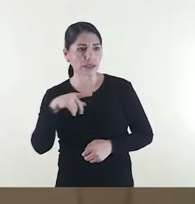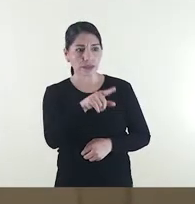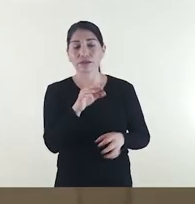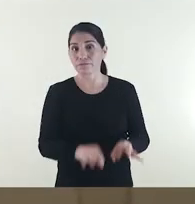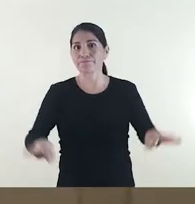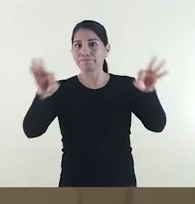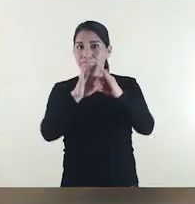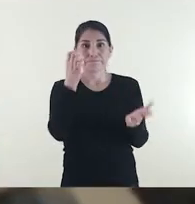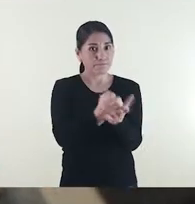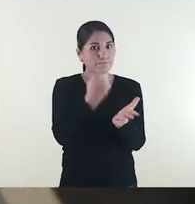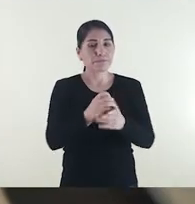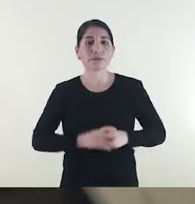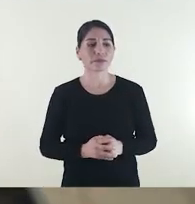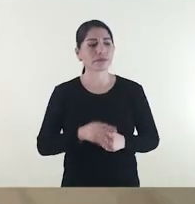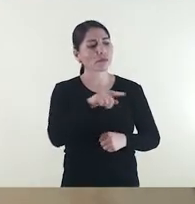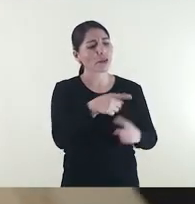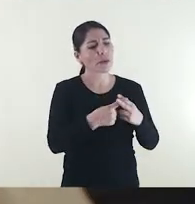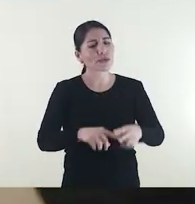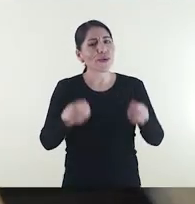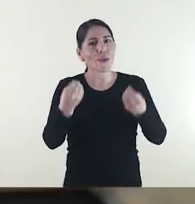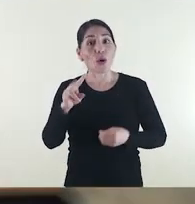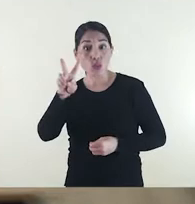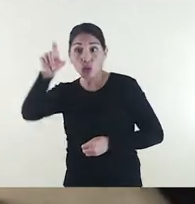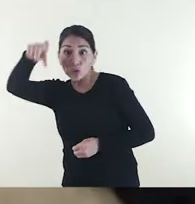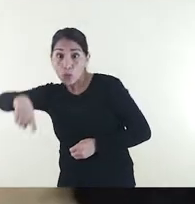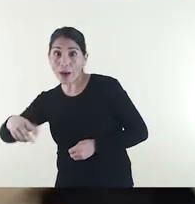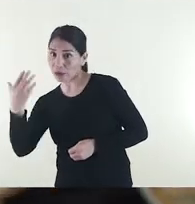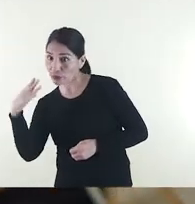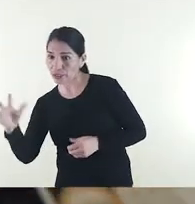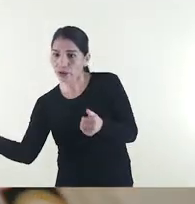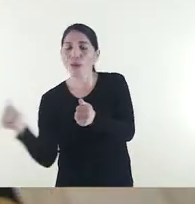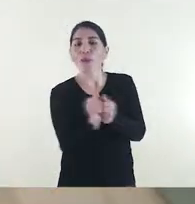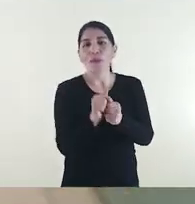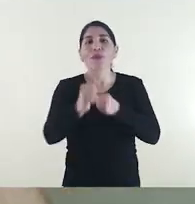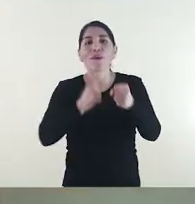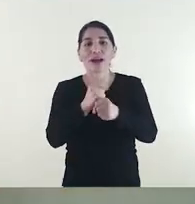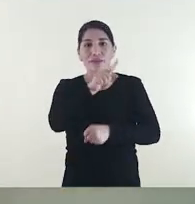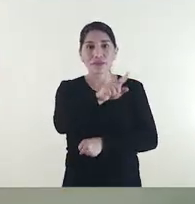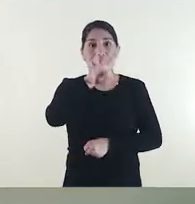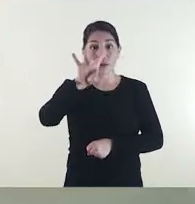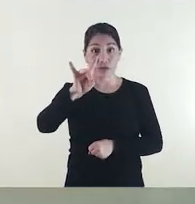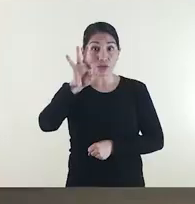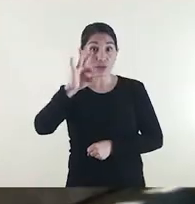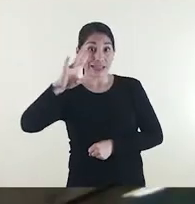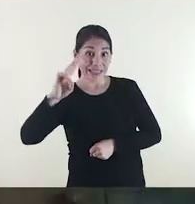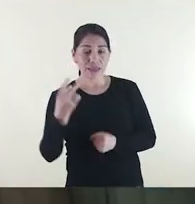uno de los más sólidos e importantes económicamente hablando. Nace de una fusión de dos bancos preexistentes